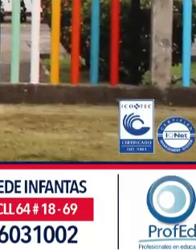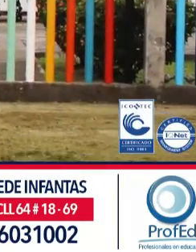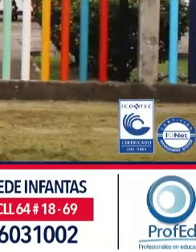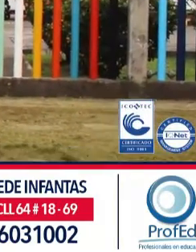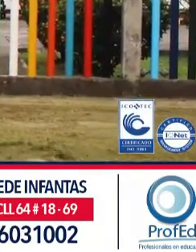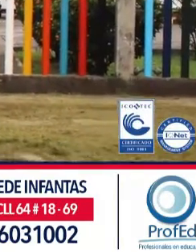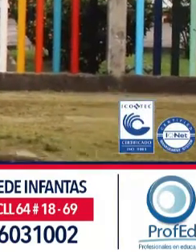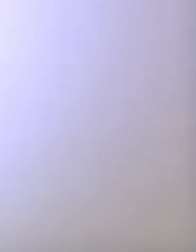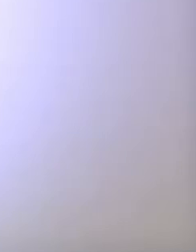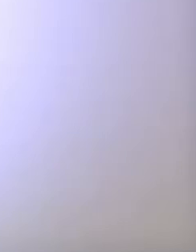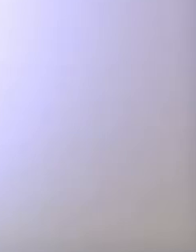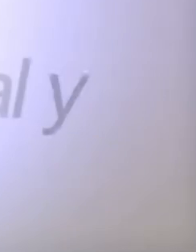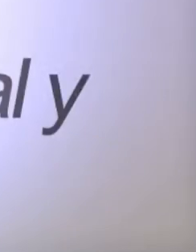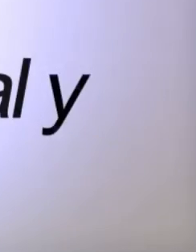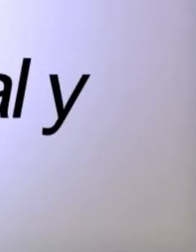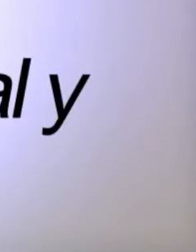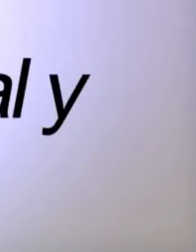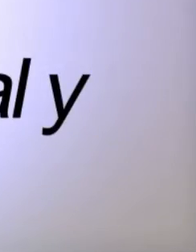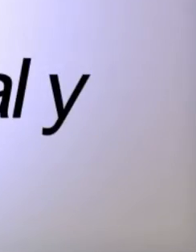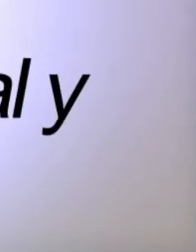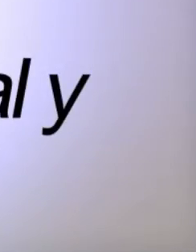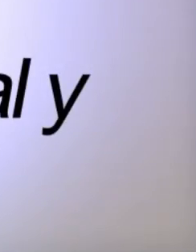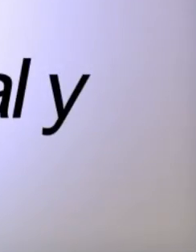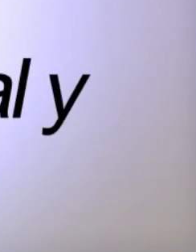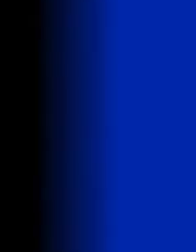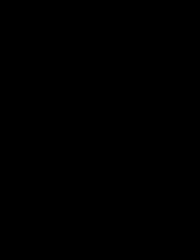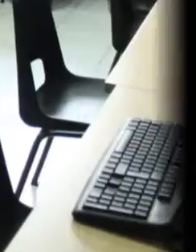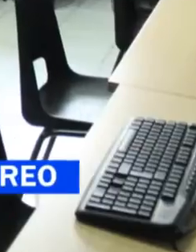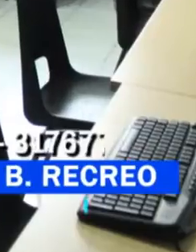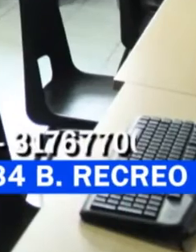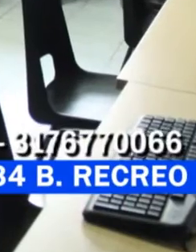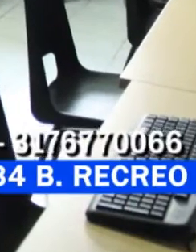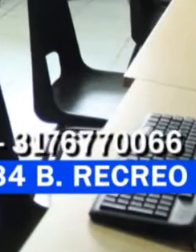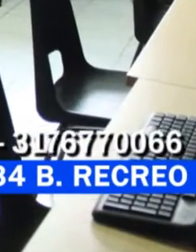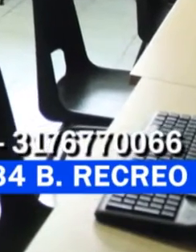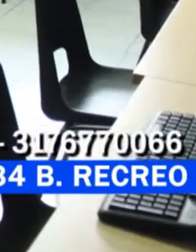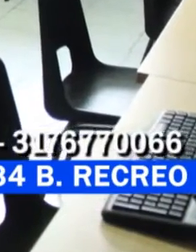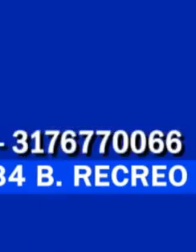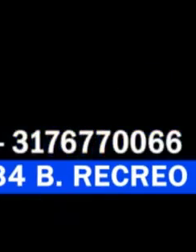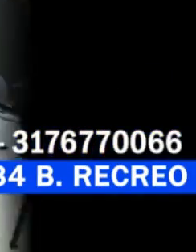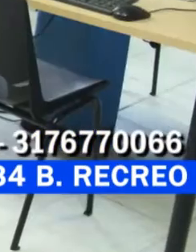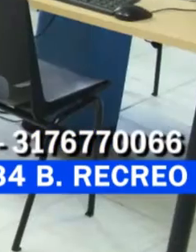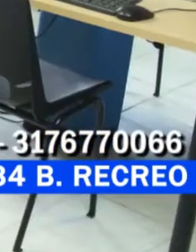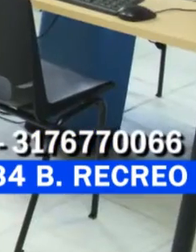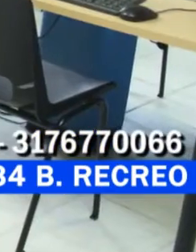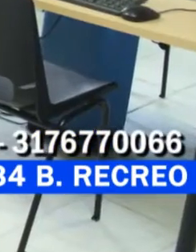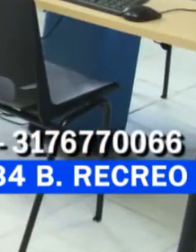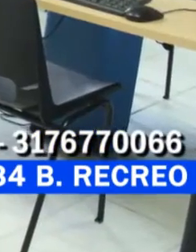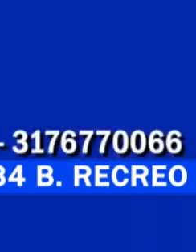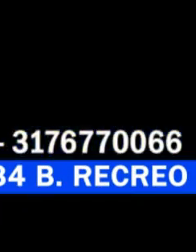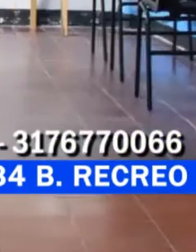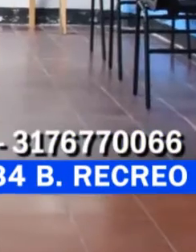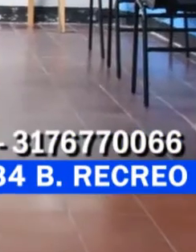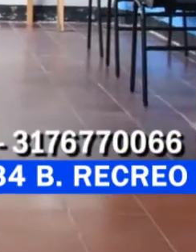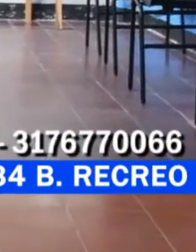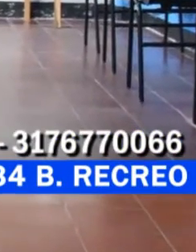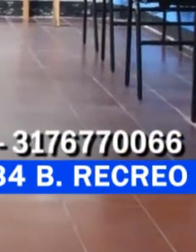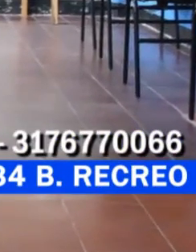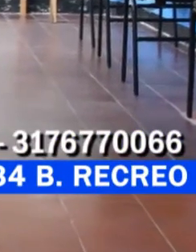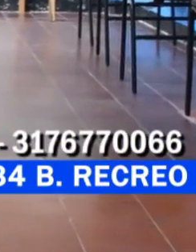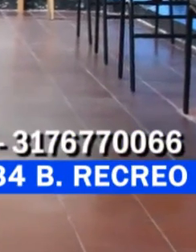abiertas. Fundación Vías de Desarrollo ofrece a la comunidad alquiler de salón de informática con internet banda ancha y salones de clase